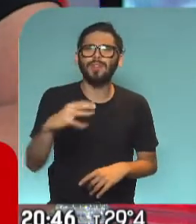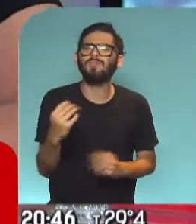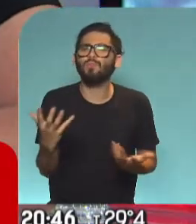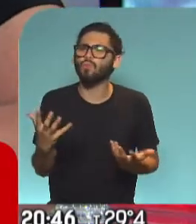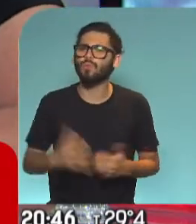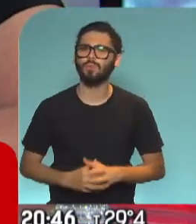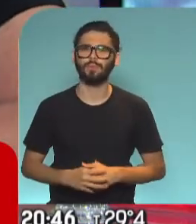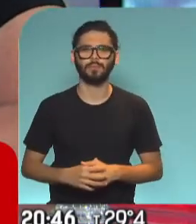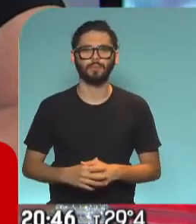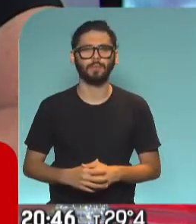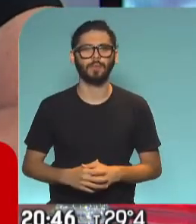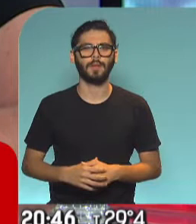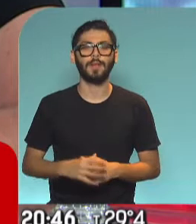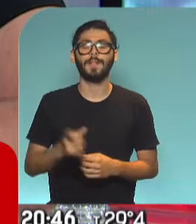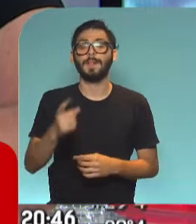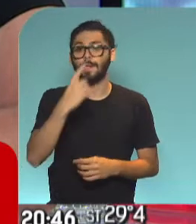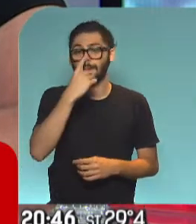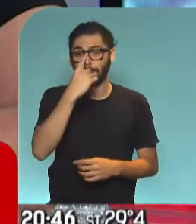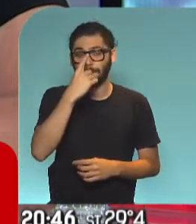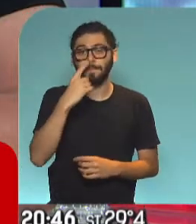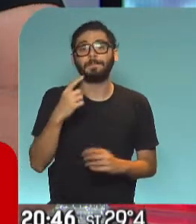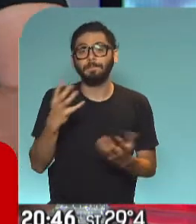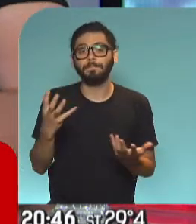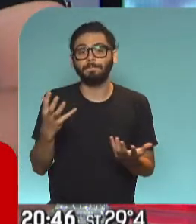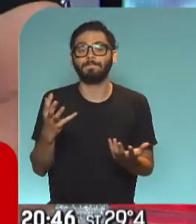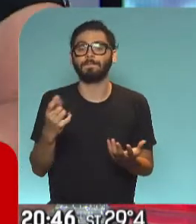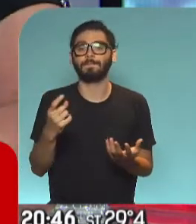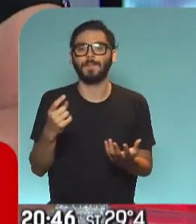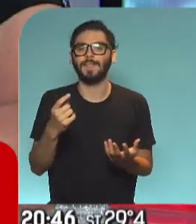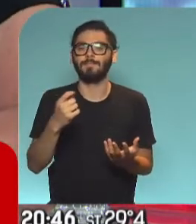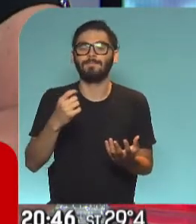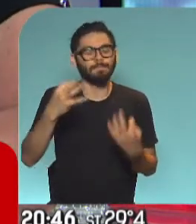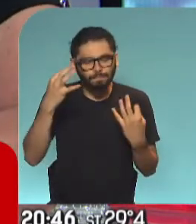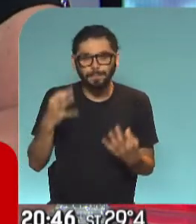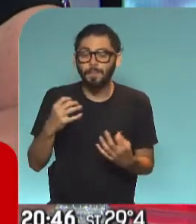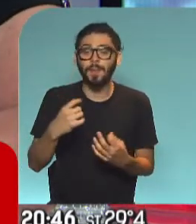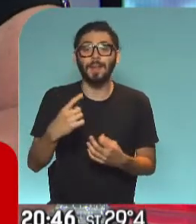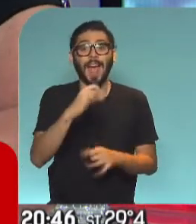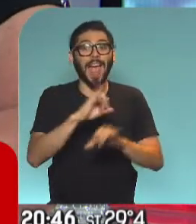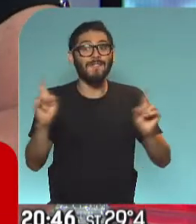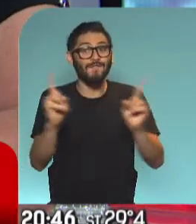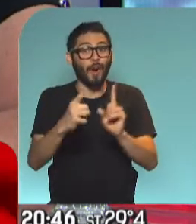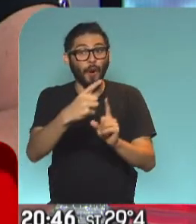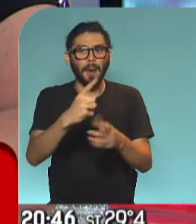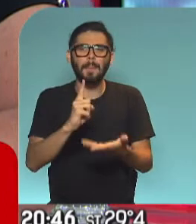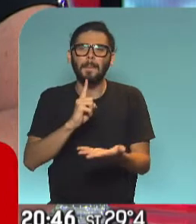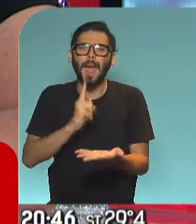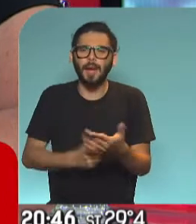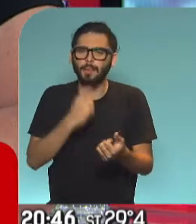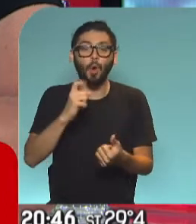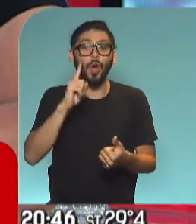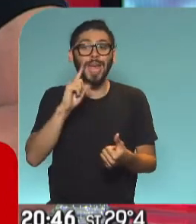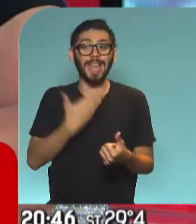en definitiva analizar que tiene si no se hubiesen tomado las medidas que vimos en el informe no el ingreso federal de